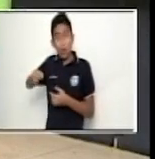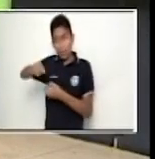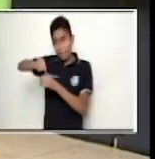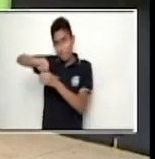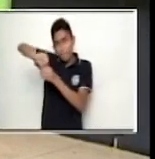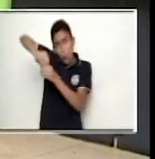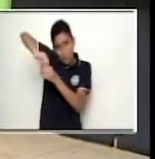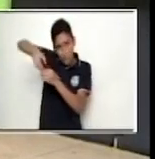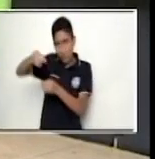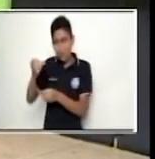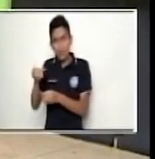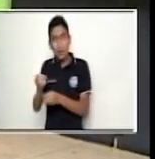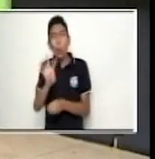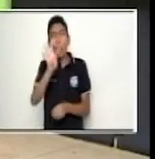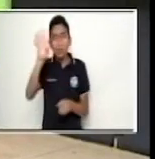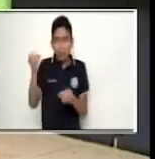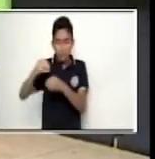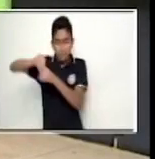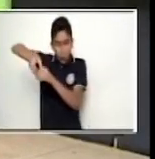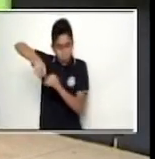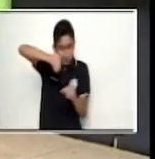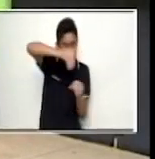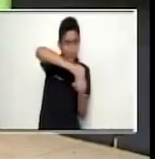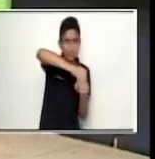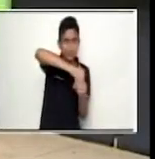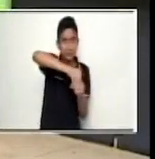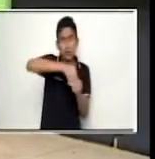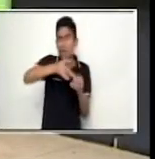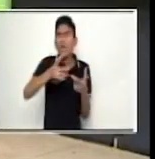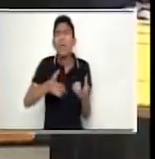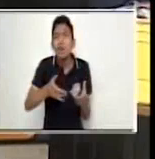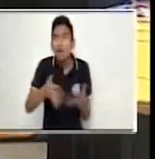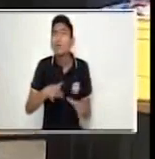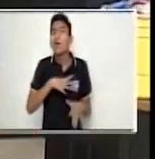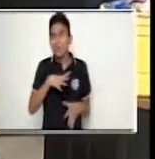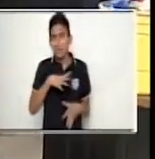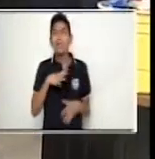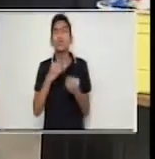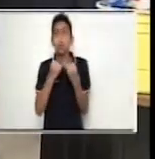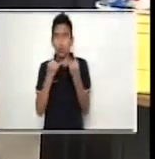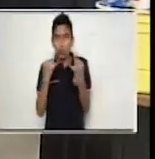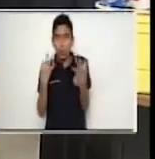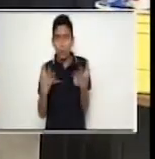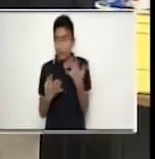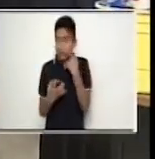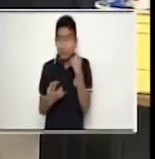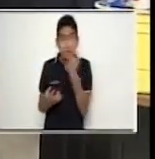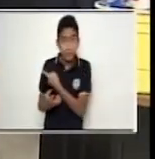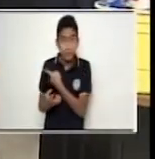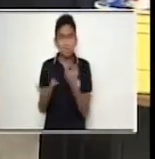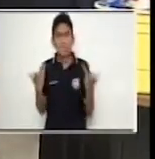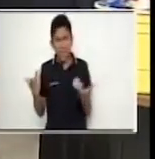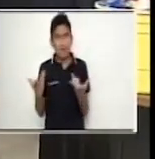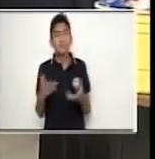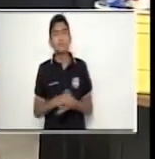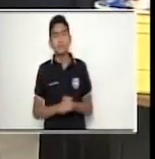Si puedes ver, ahora tienes un número que formar. Y este será el número